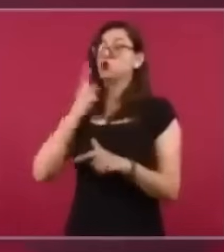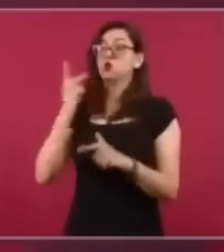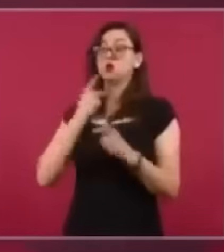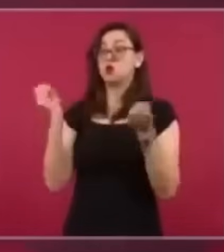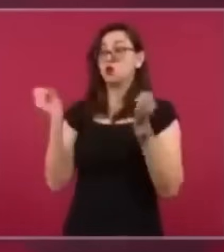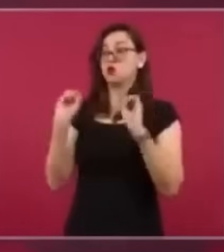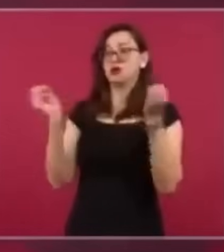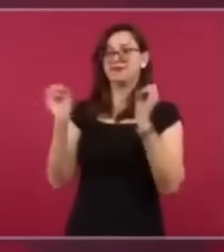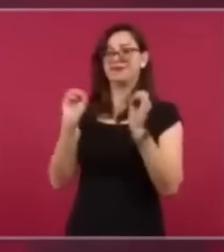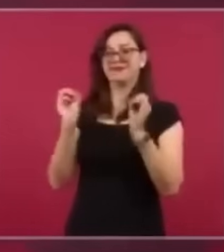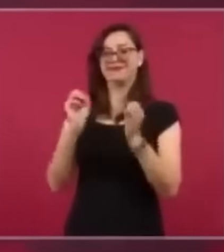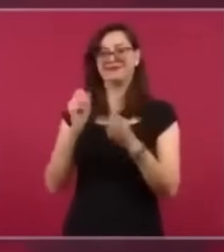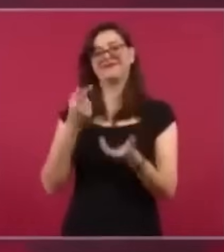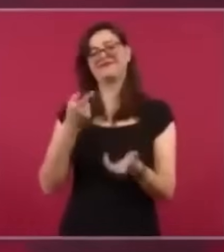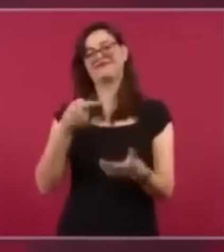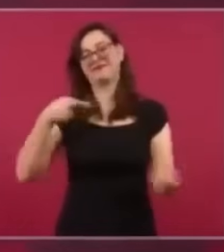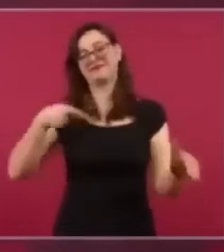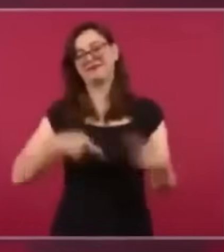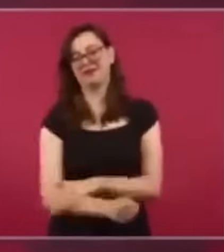es